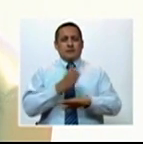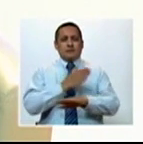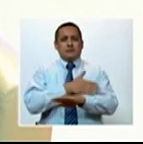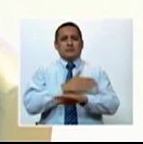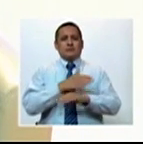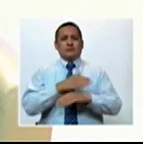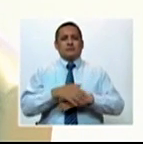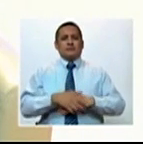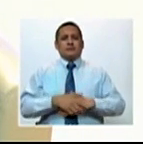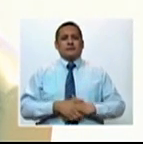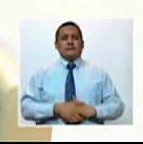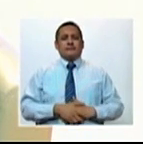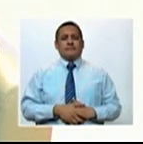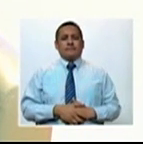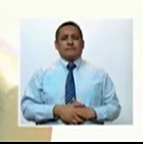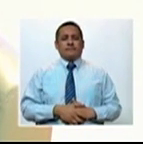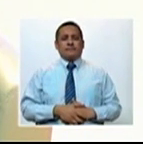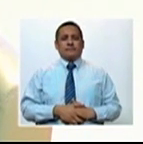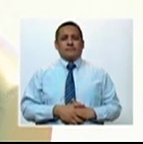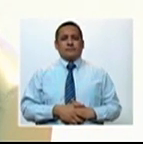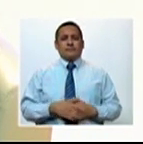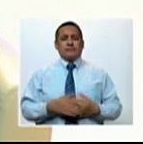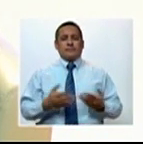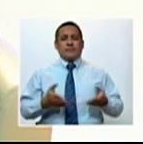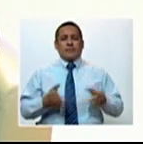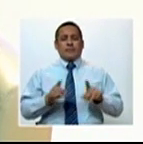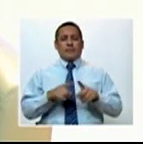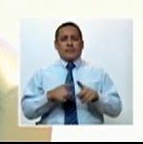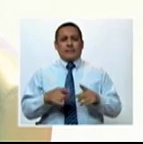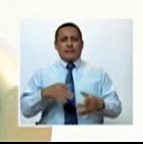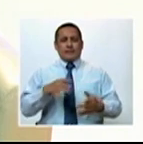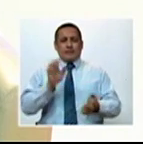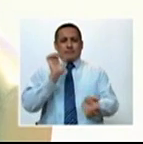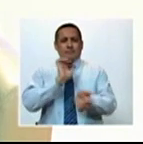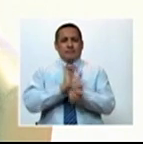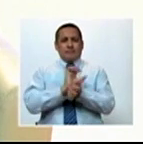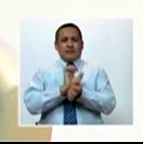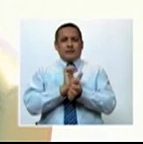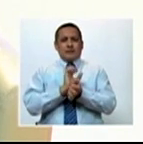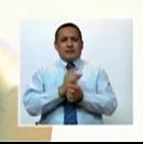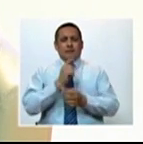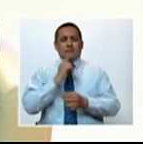Condenan a pena de internamiento, no mayor de